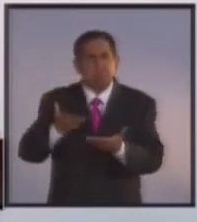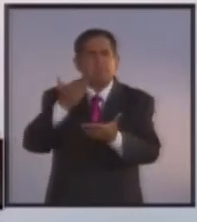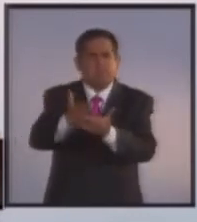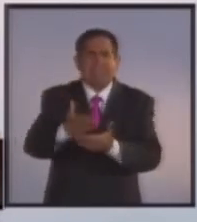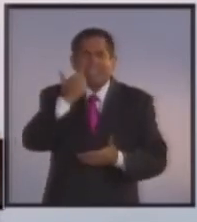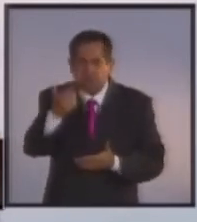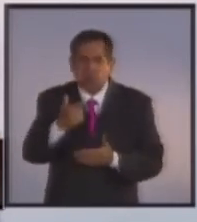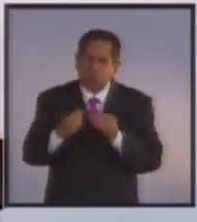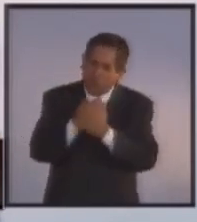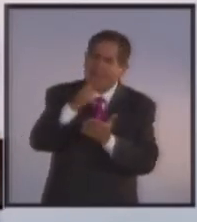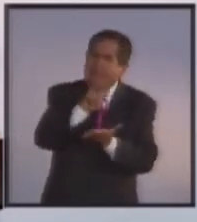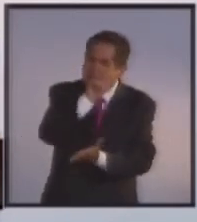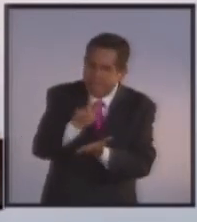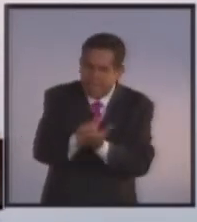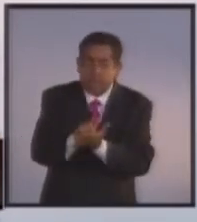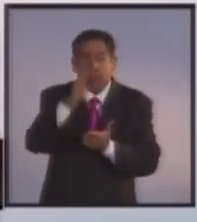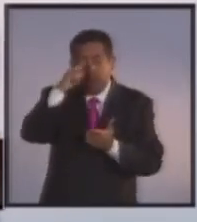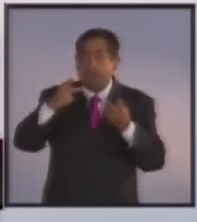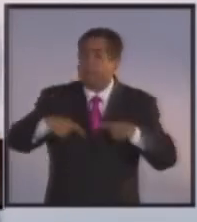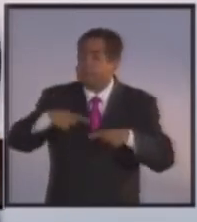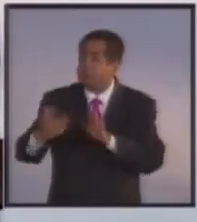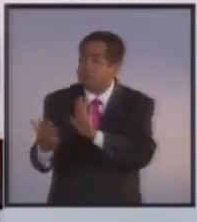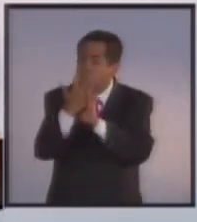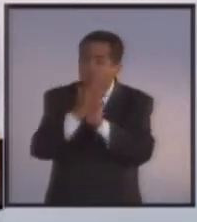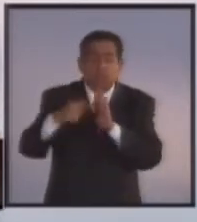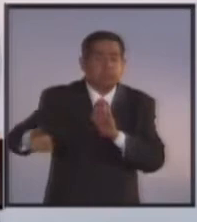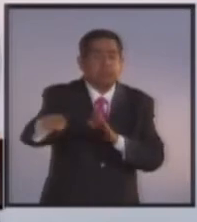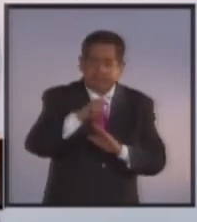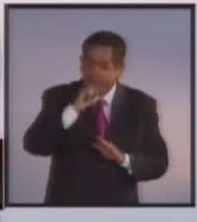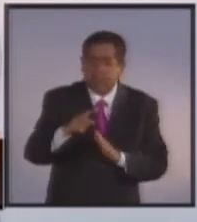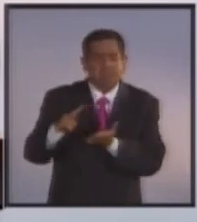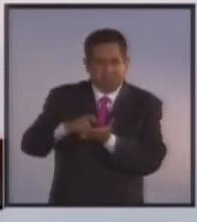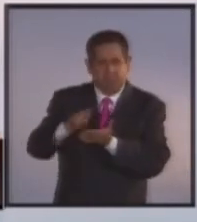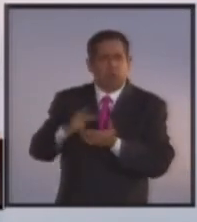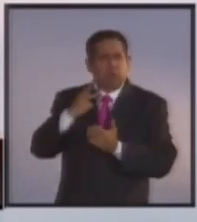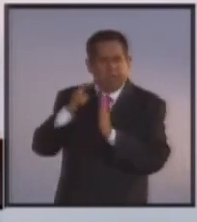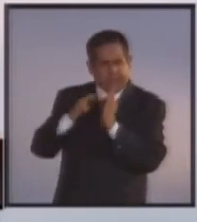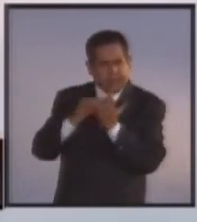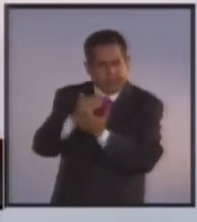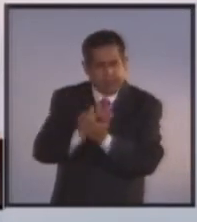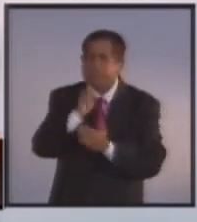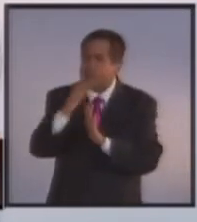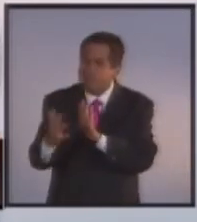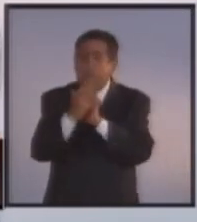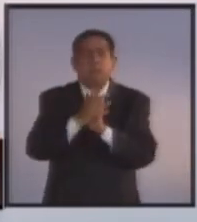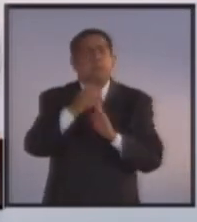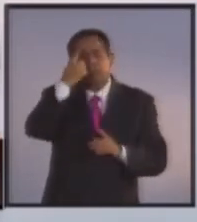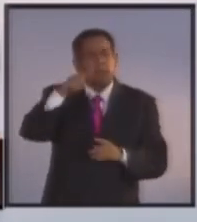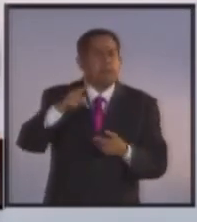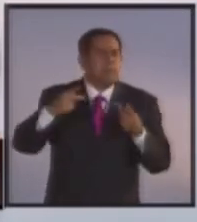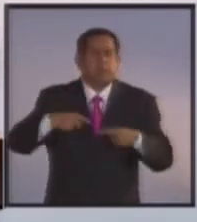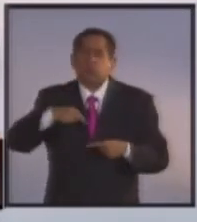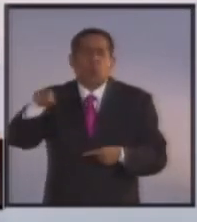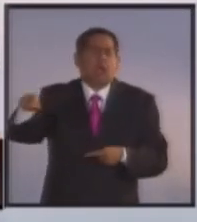impulsar la legislación que permita la iniciativa ciudadana que parte de la reforma política y que haga posible que cualquier ciudadano,